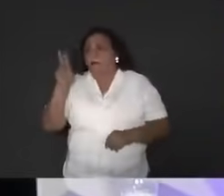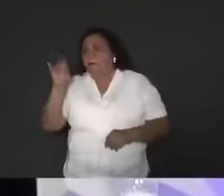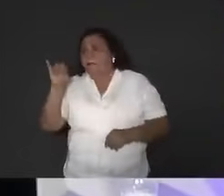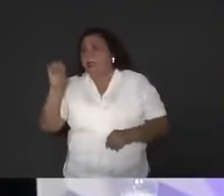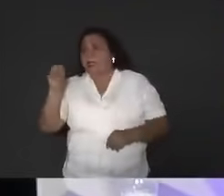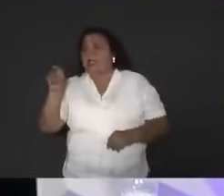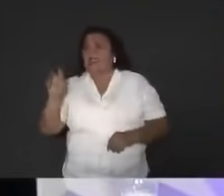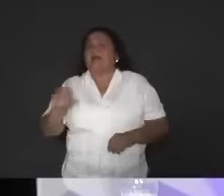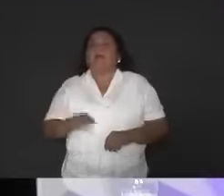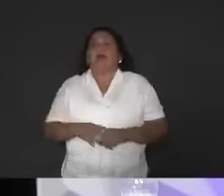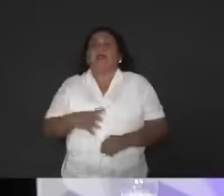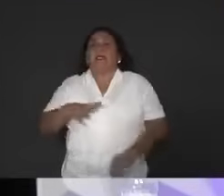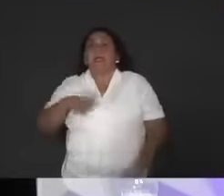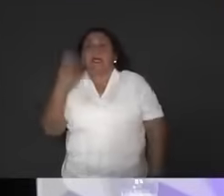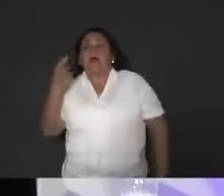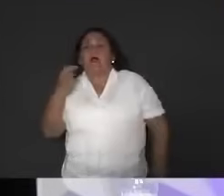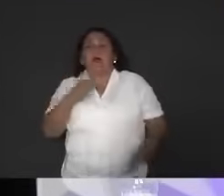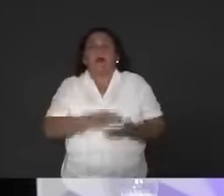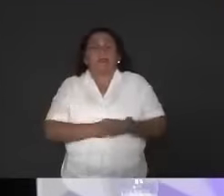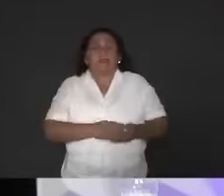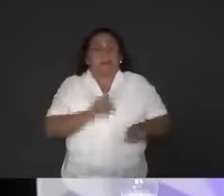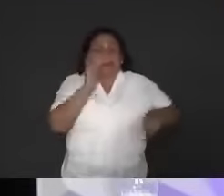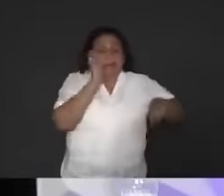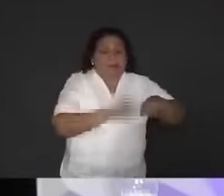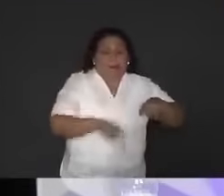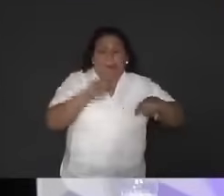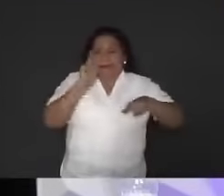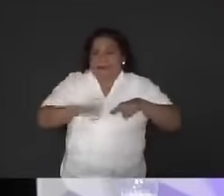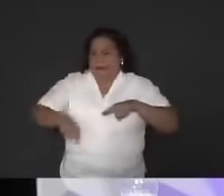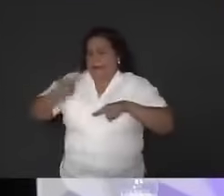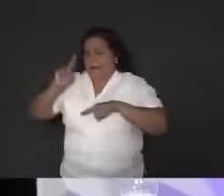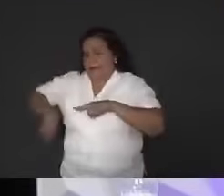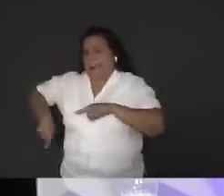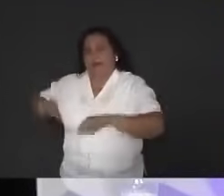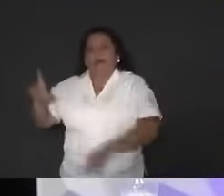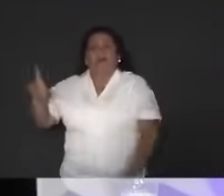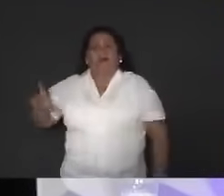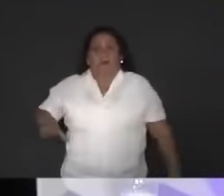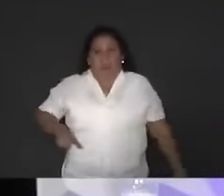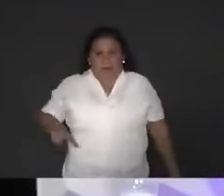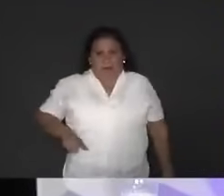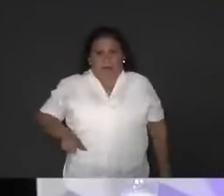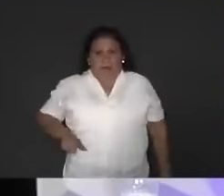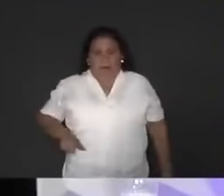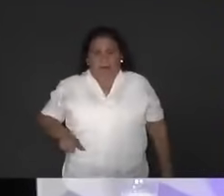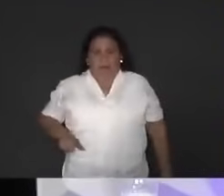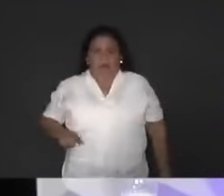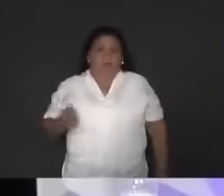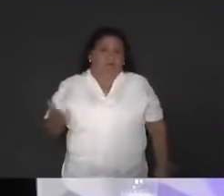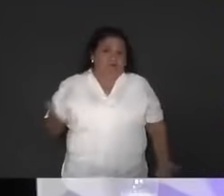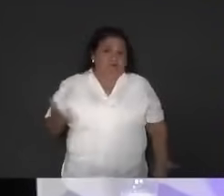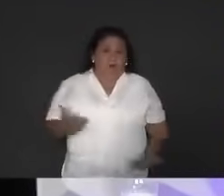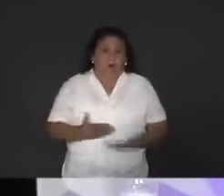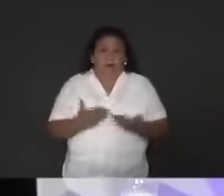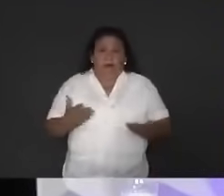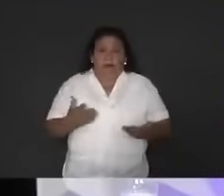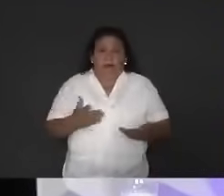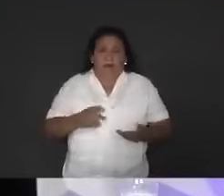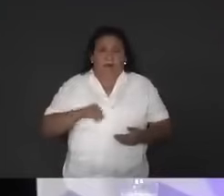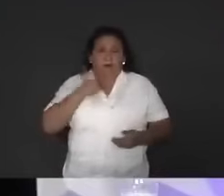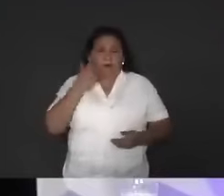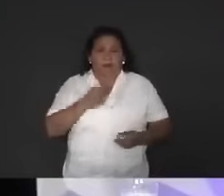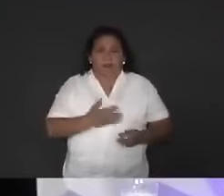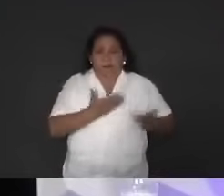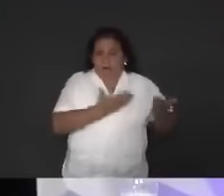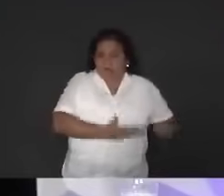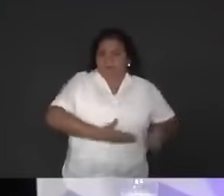de 14,000 fueron despedidos con prepotencia del gobierno del estado. Hoy nuevamente esa cúpula quiere entregarle otra